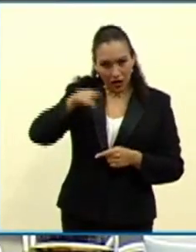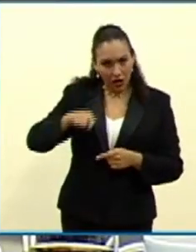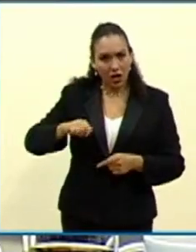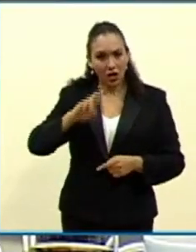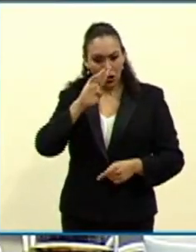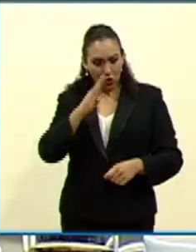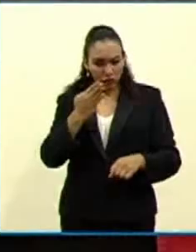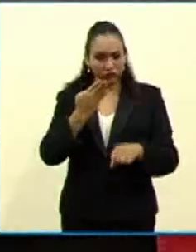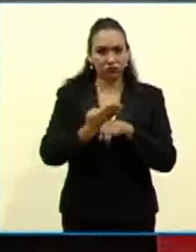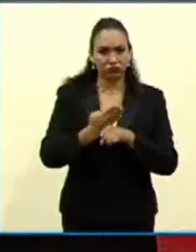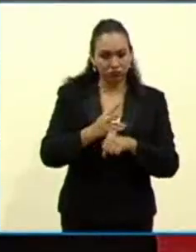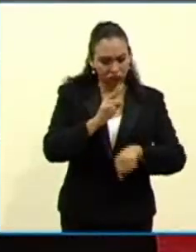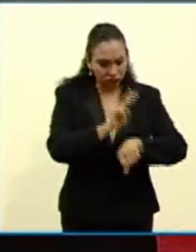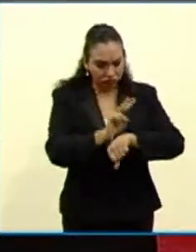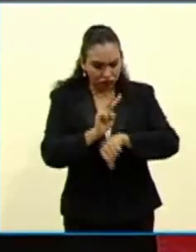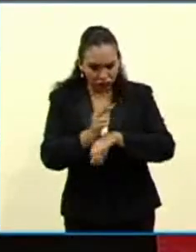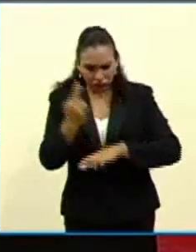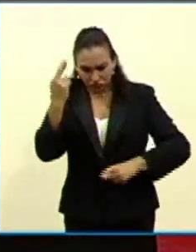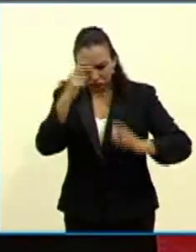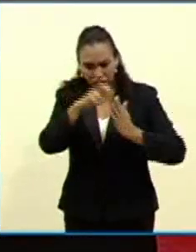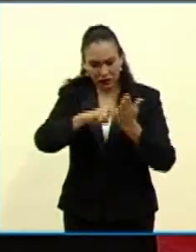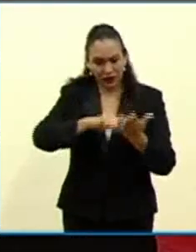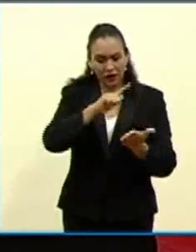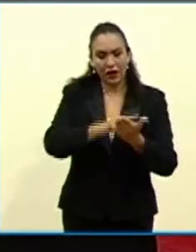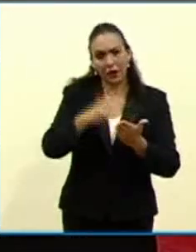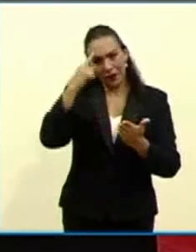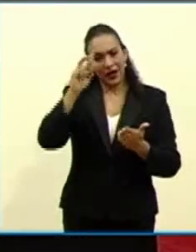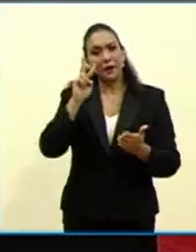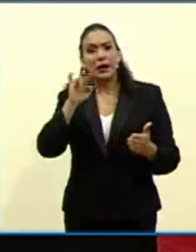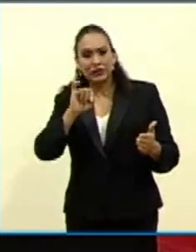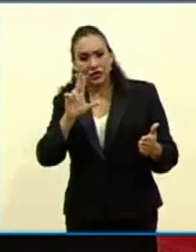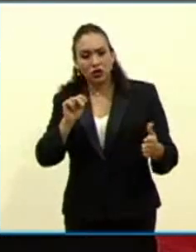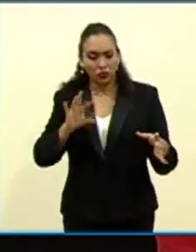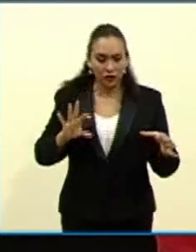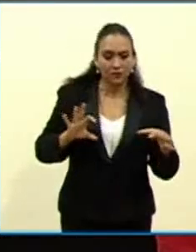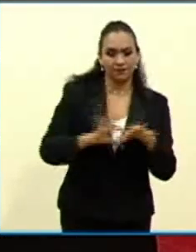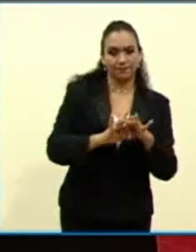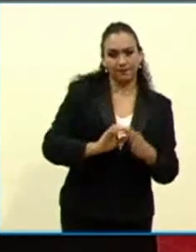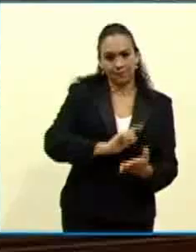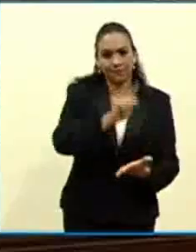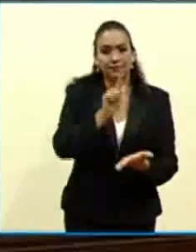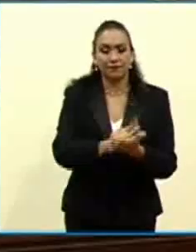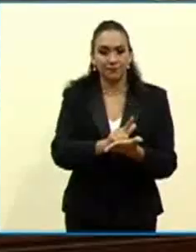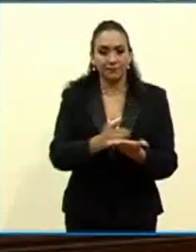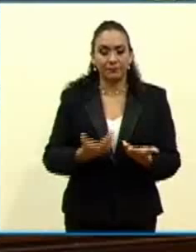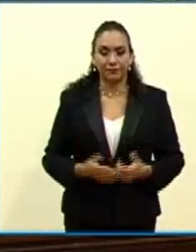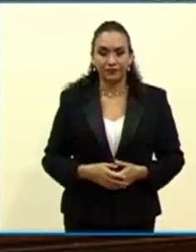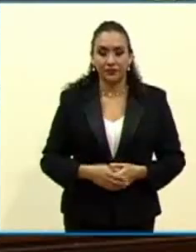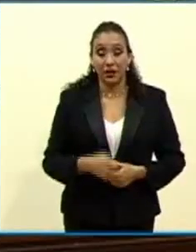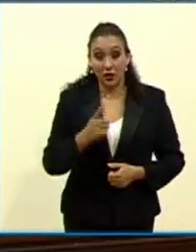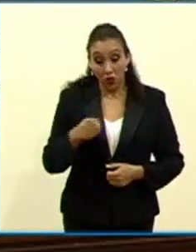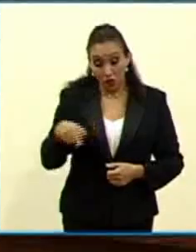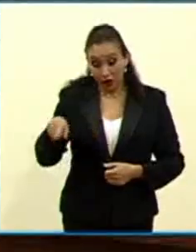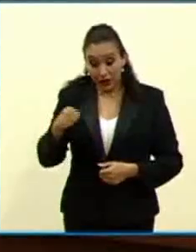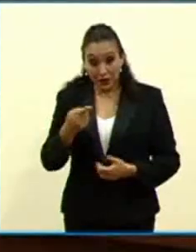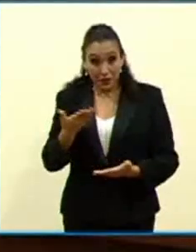el contexto de la reforma constitucional en materia de justicia. Precisó que la consulta